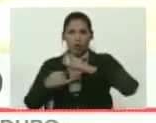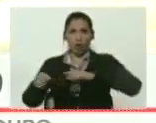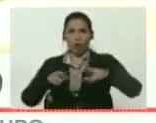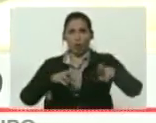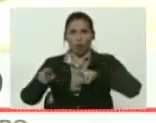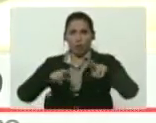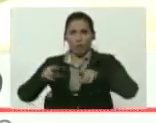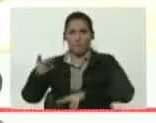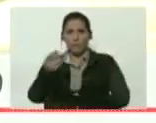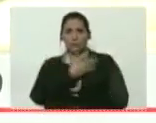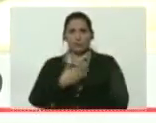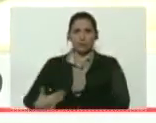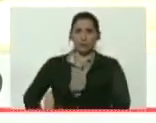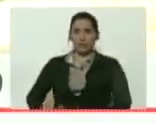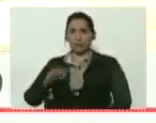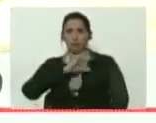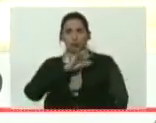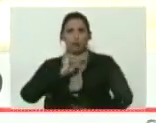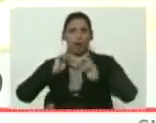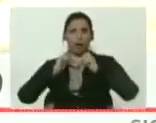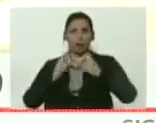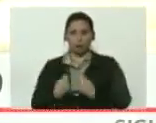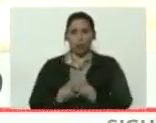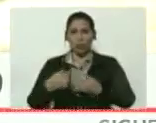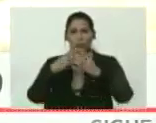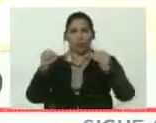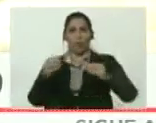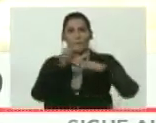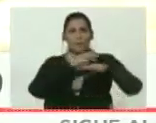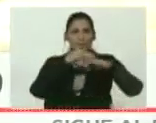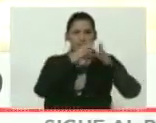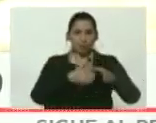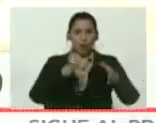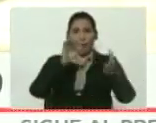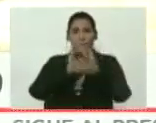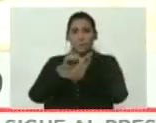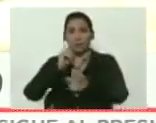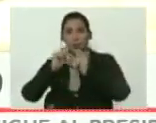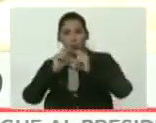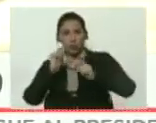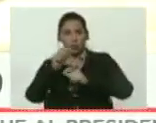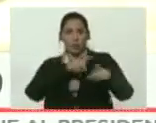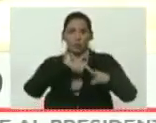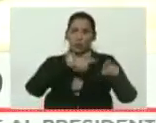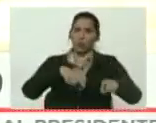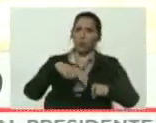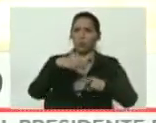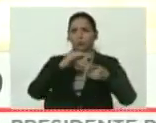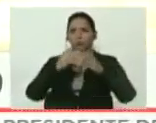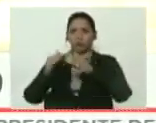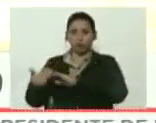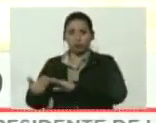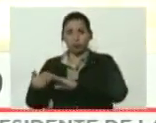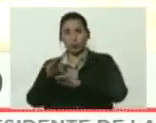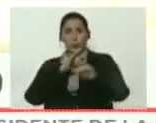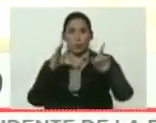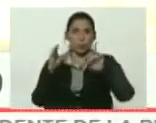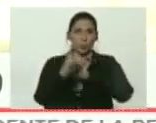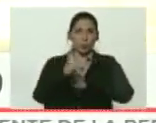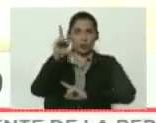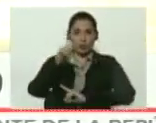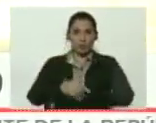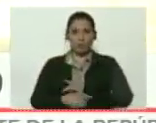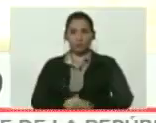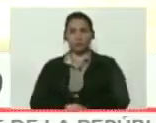social, profesor Aristóbulo Isturi, están todos los ministerios. Aquí vemos la compañera de Turismo, Agricultura Urbana, Comuna, Cultura, por